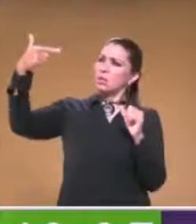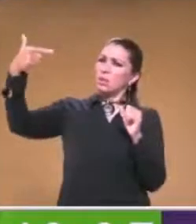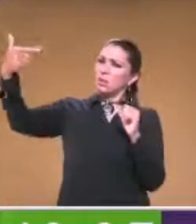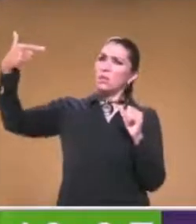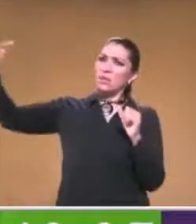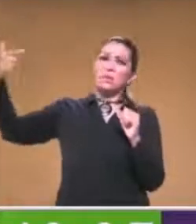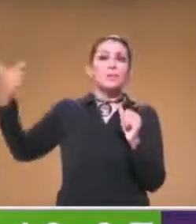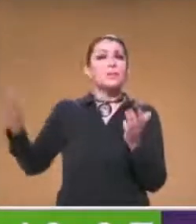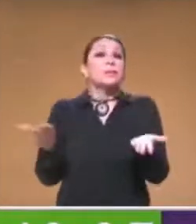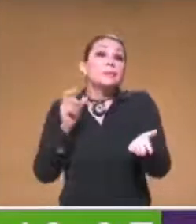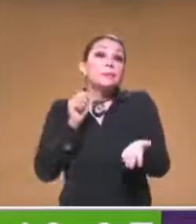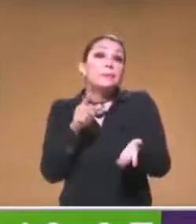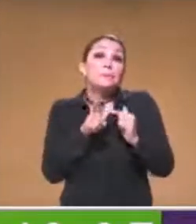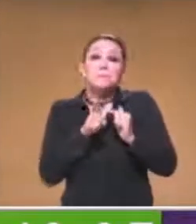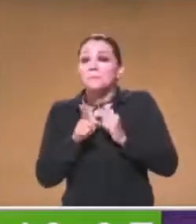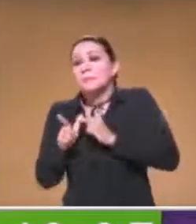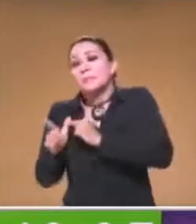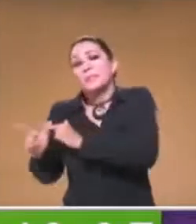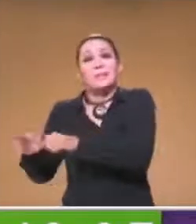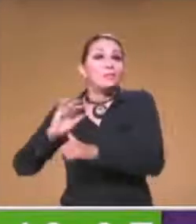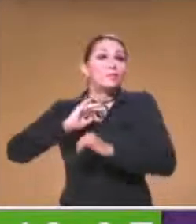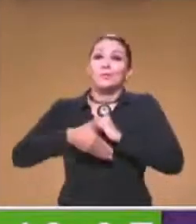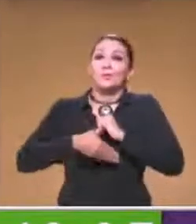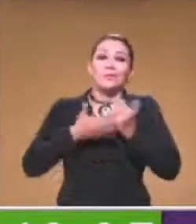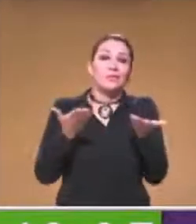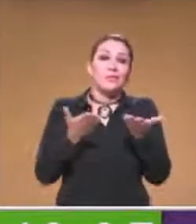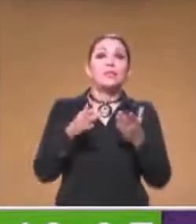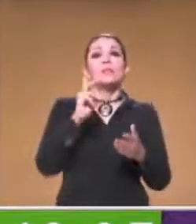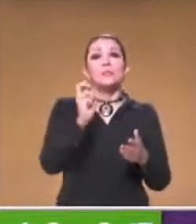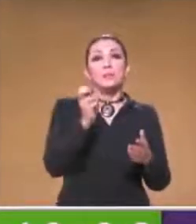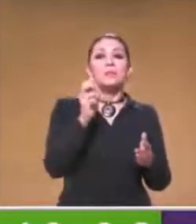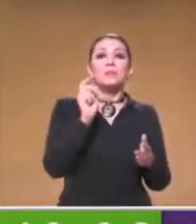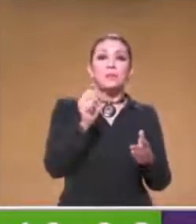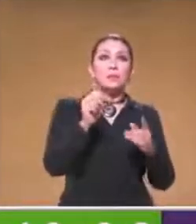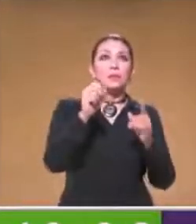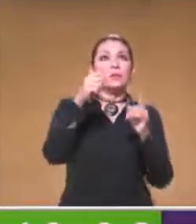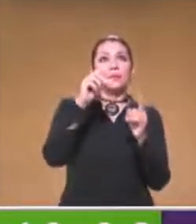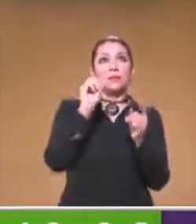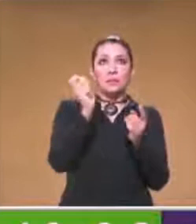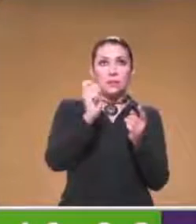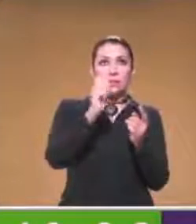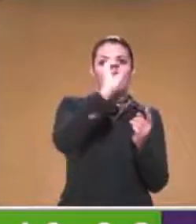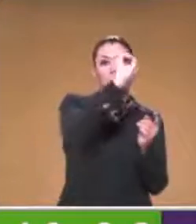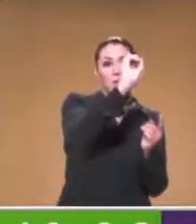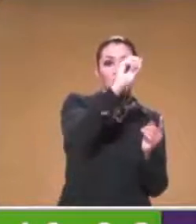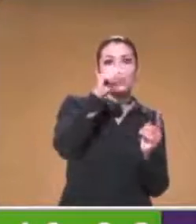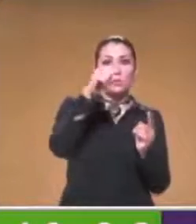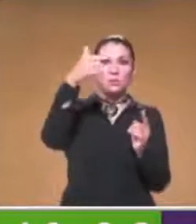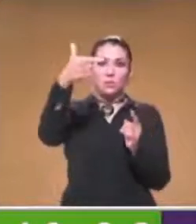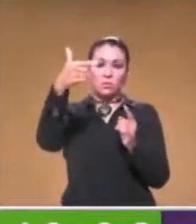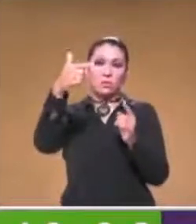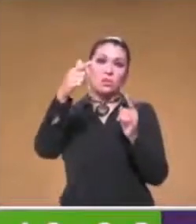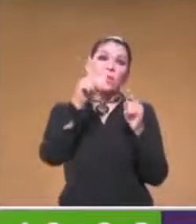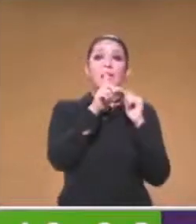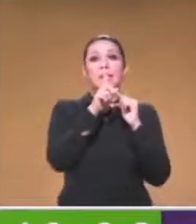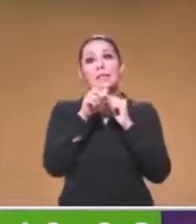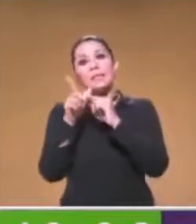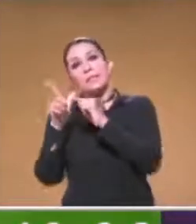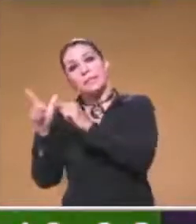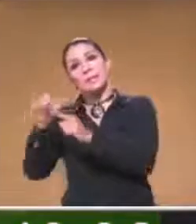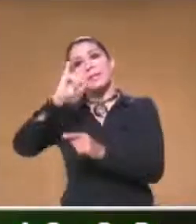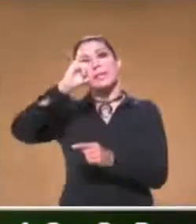esta sería 0.7 periódico, ¿de acuerdo? Entonces, este es un decimal periódico